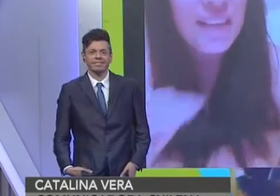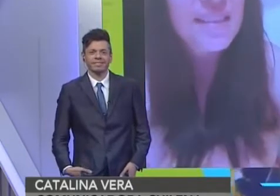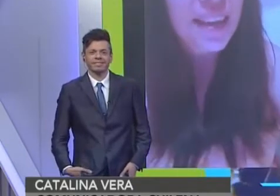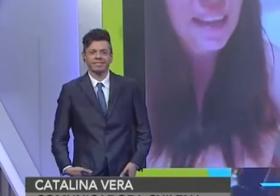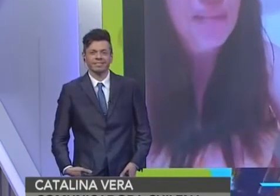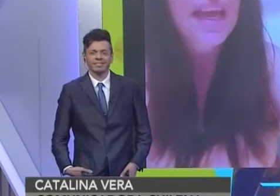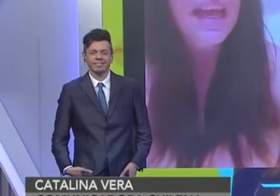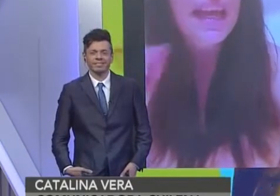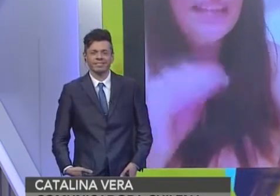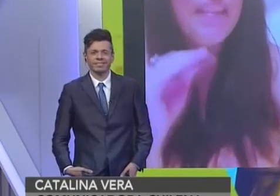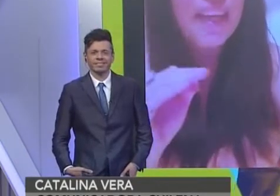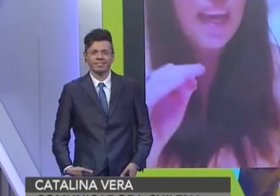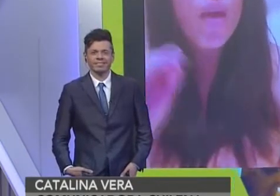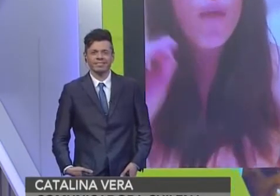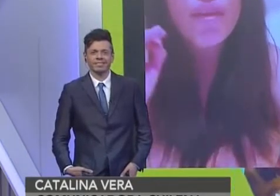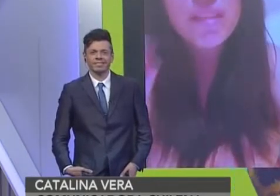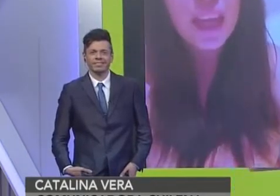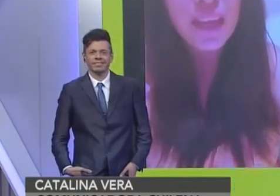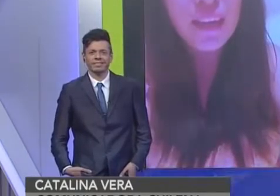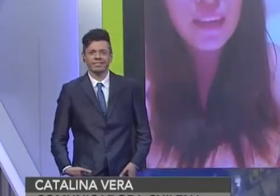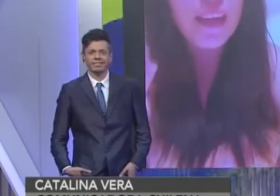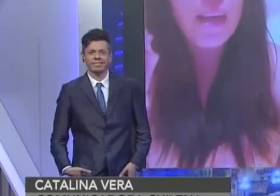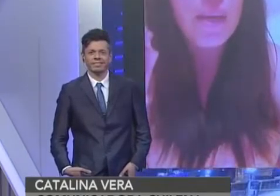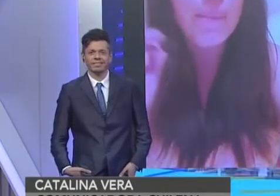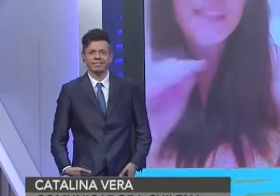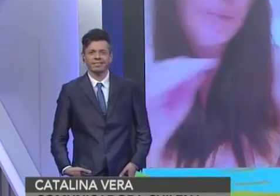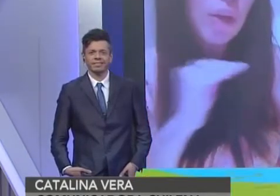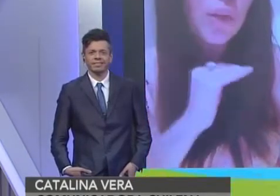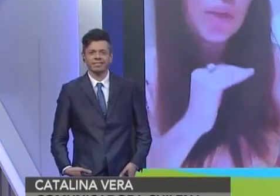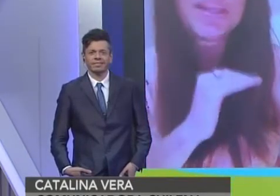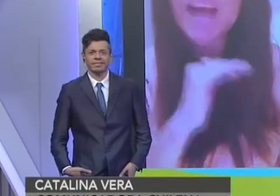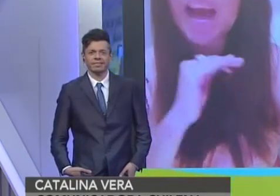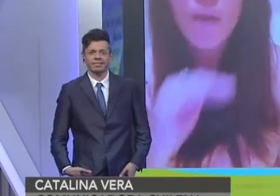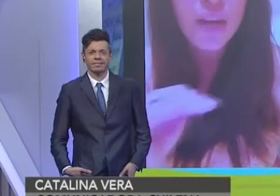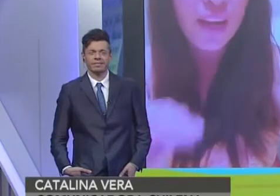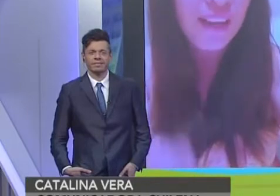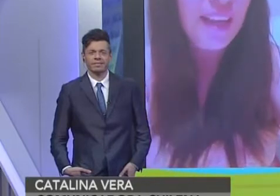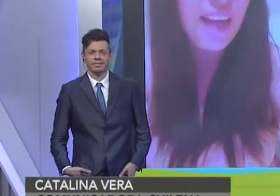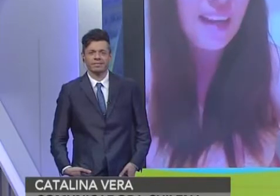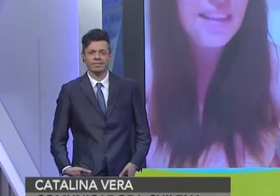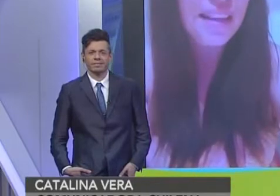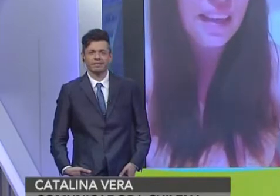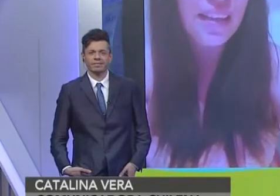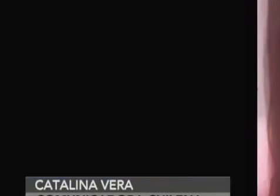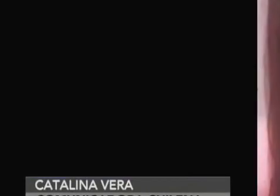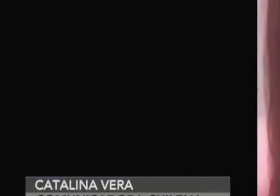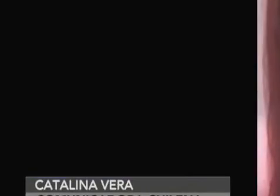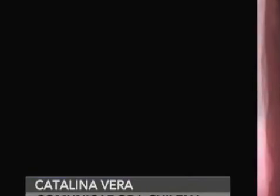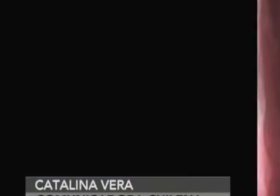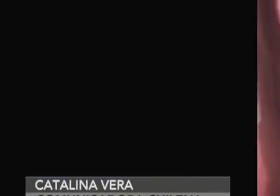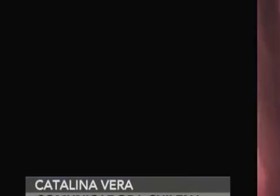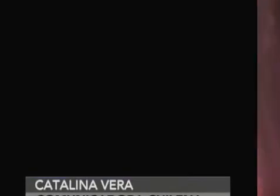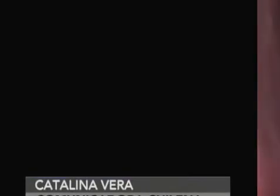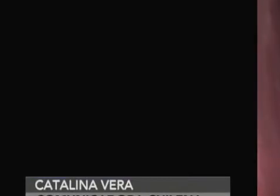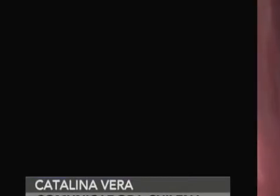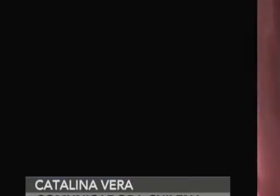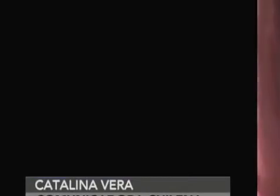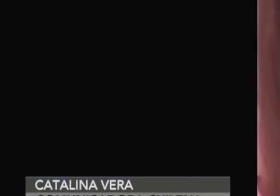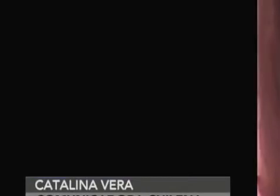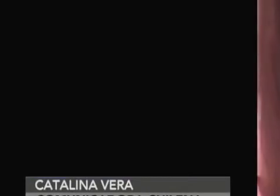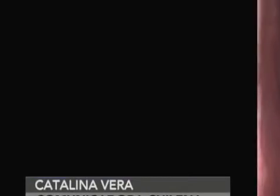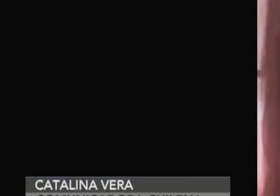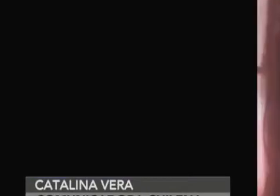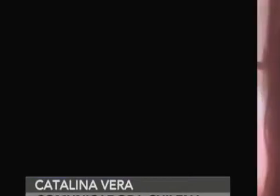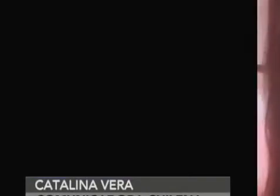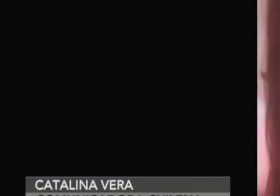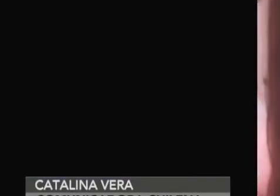en Instagram, Cata Vera Oficial, partimos el crowdfunding ahora, así es que toda la gente está invitadísima para que